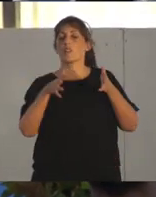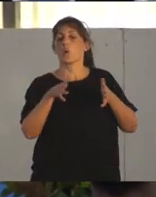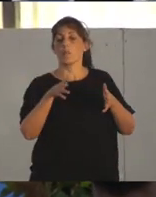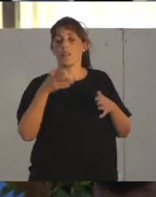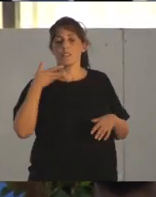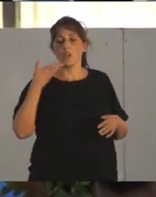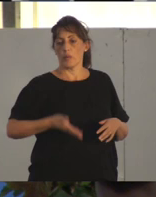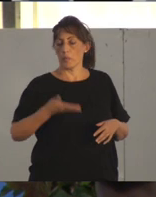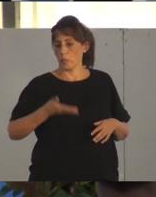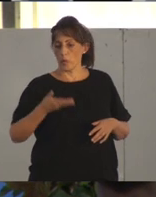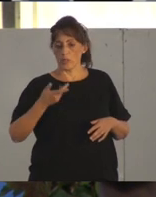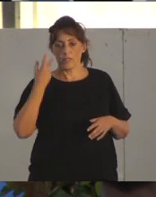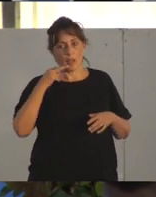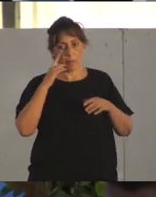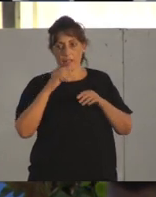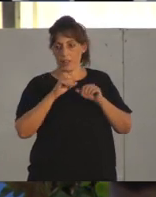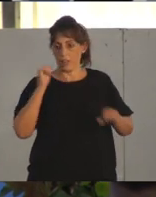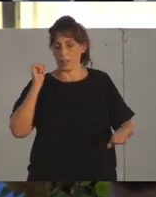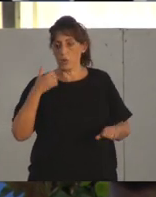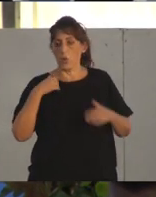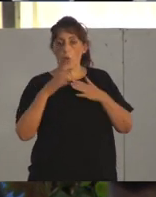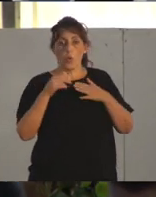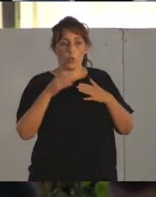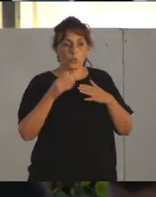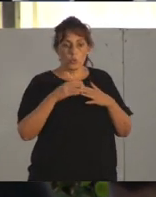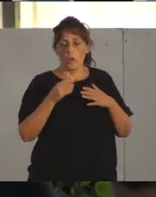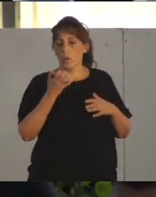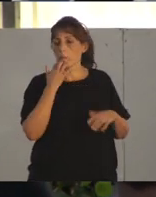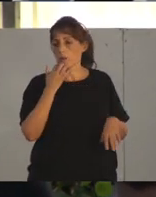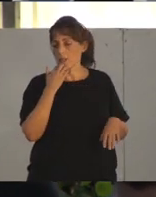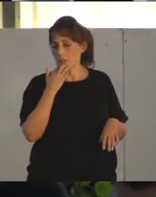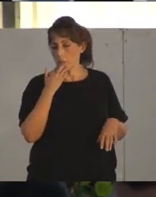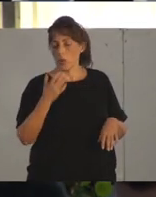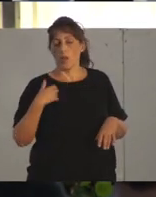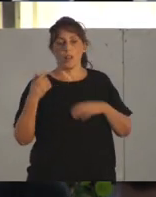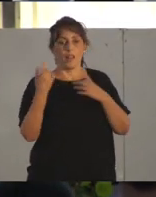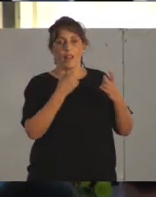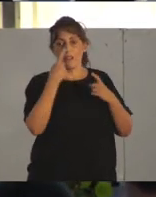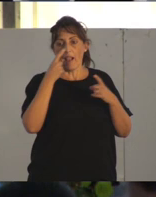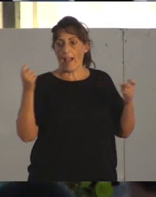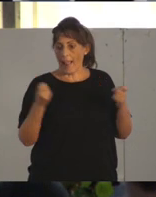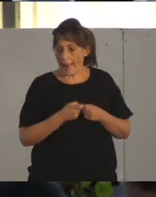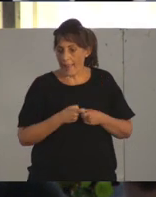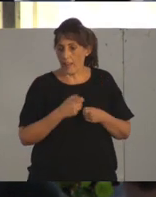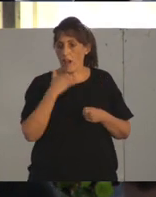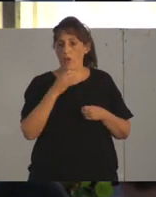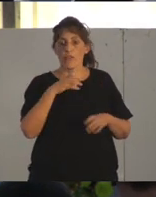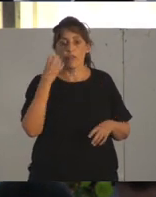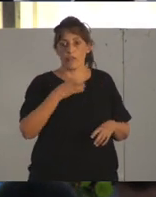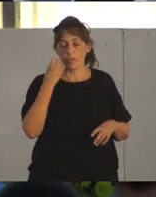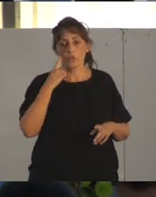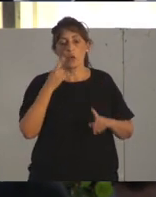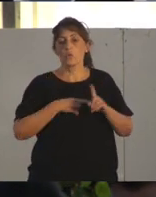que os hacemos por experiencia es que si tenemos usuarios que, por ejemplo, tienen alergia a algún tipo de fruta,